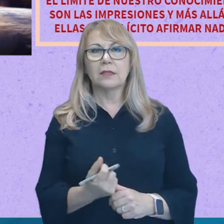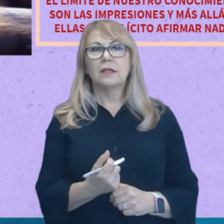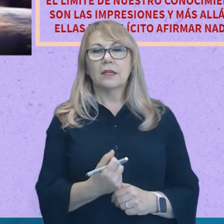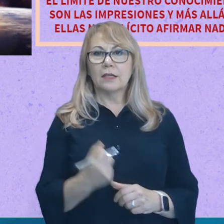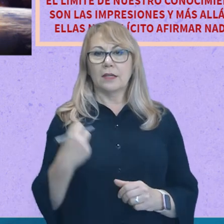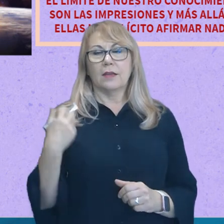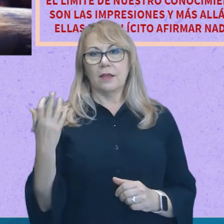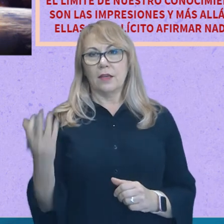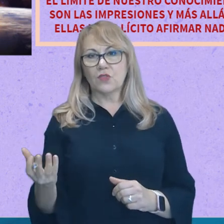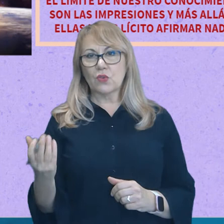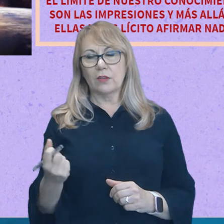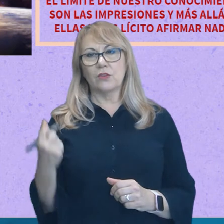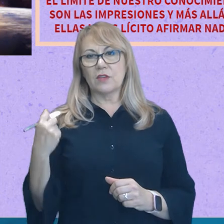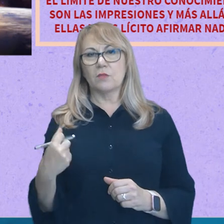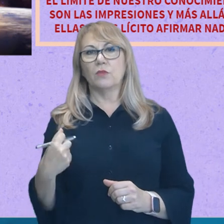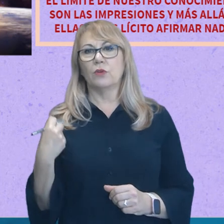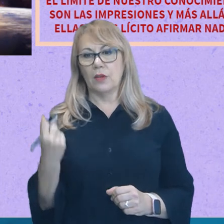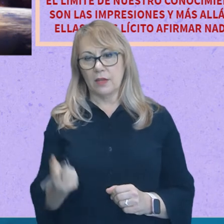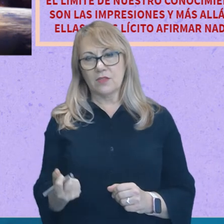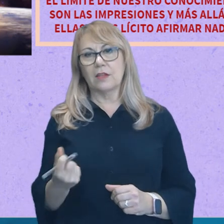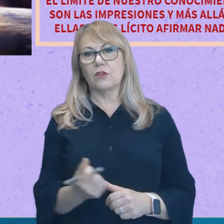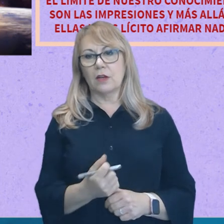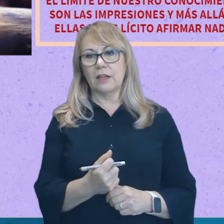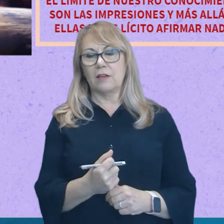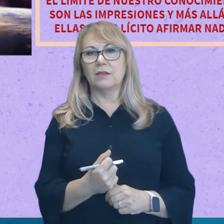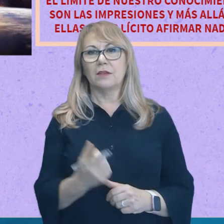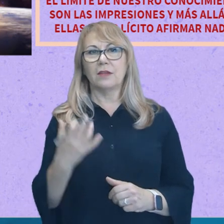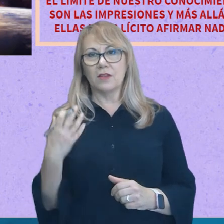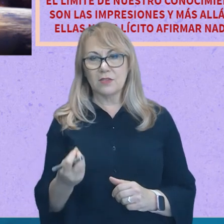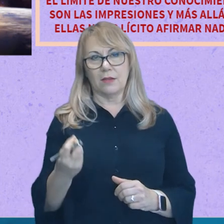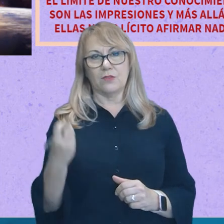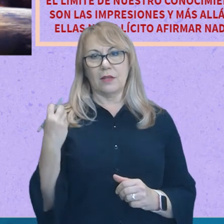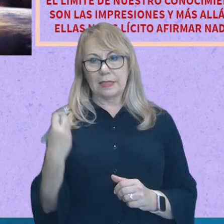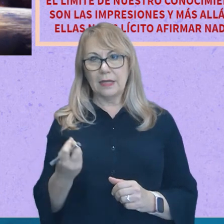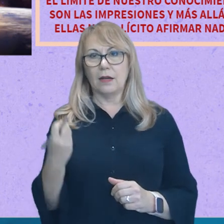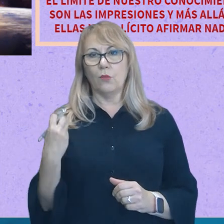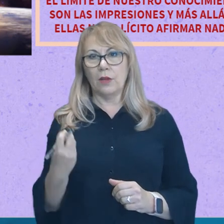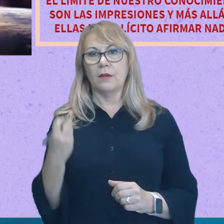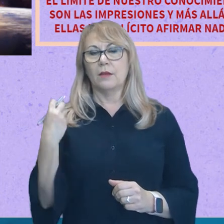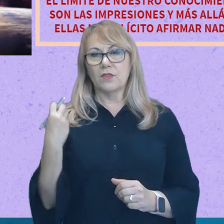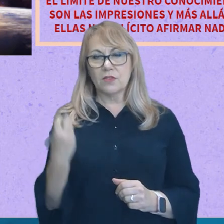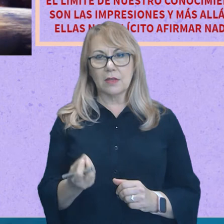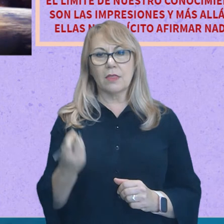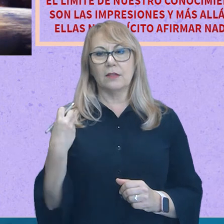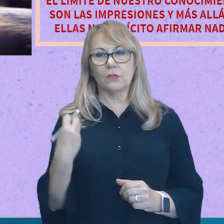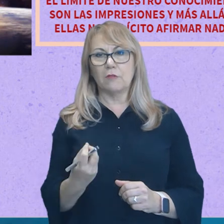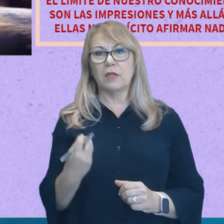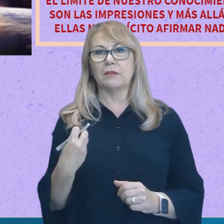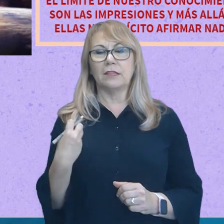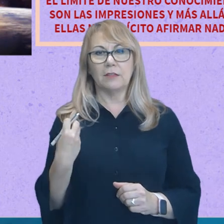firme que esos objetos, que ese mundo exterior realmente exista, o sea, que tenga una